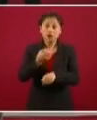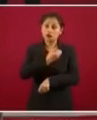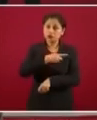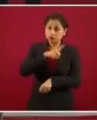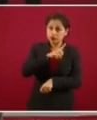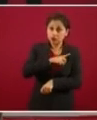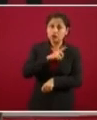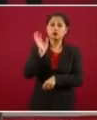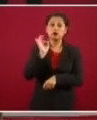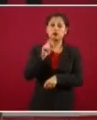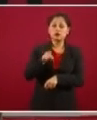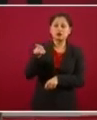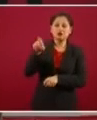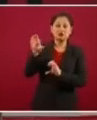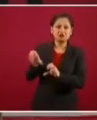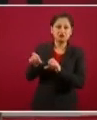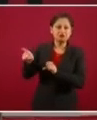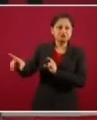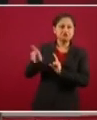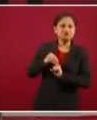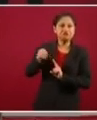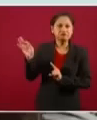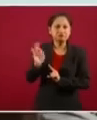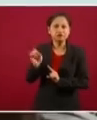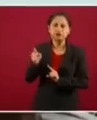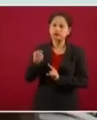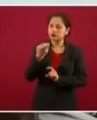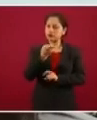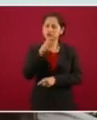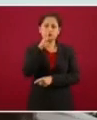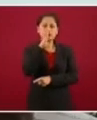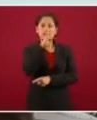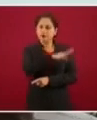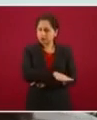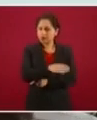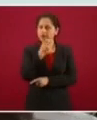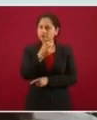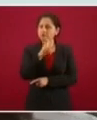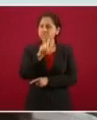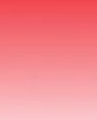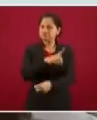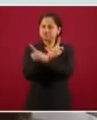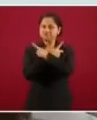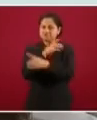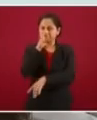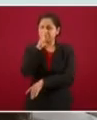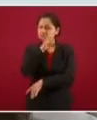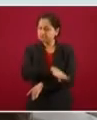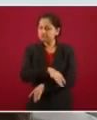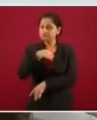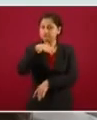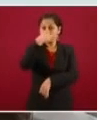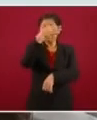una fuente de infección. Esto es inaceptable. Obviamente es ilegal, pero además es moralmente inaceptable. Entonces, que quede muy